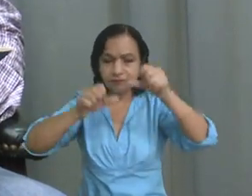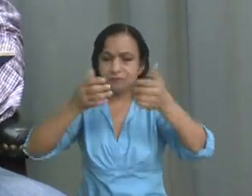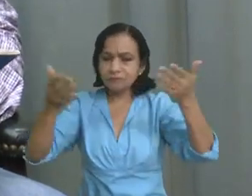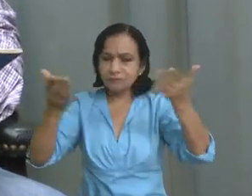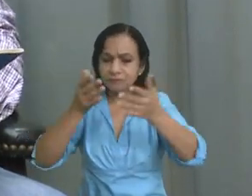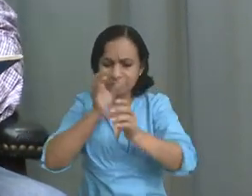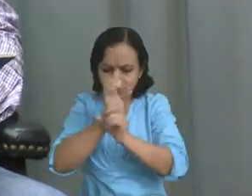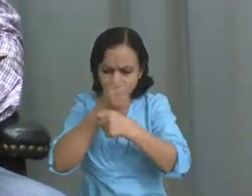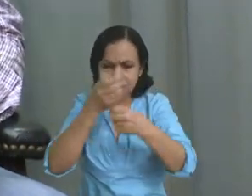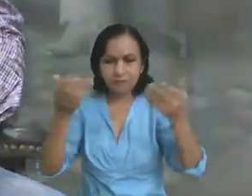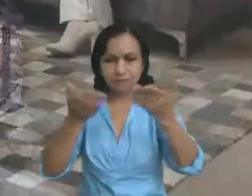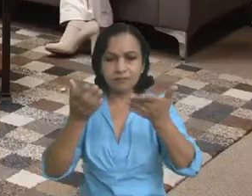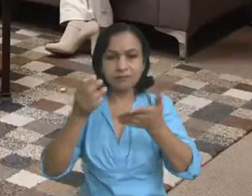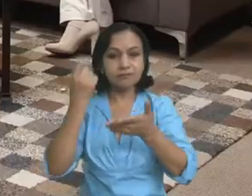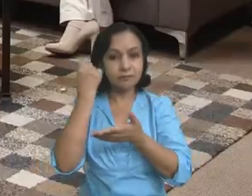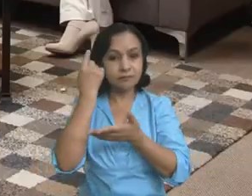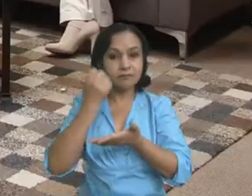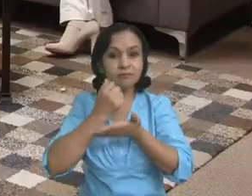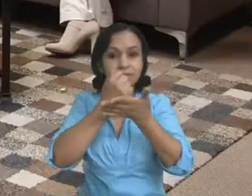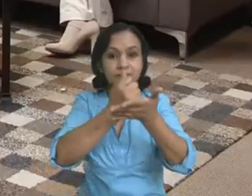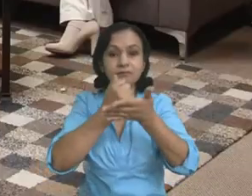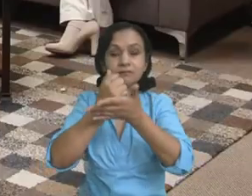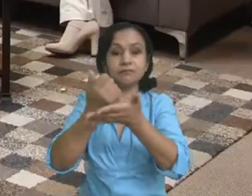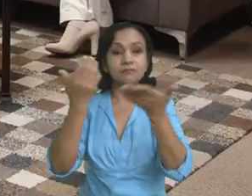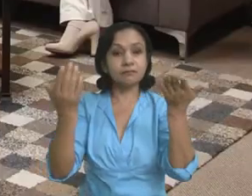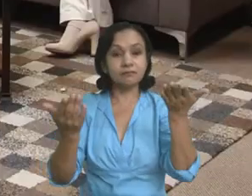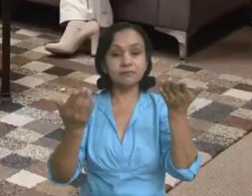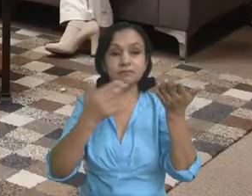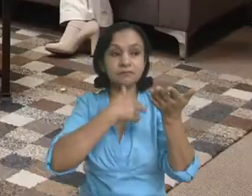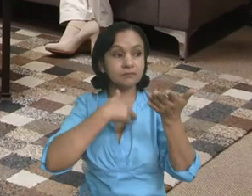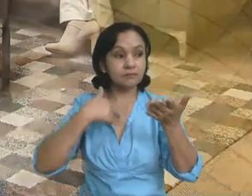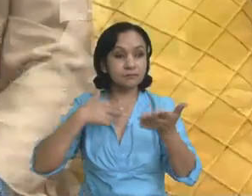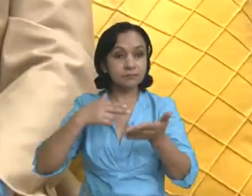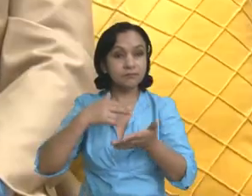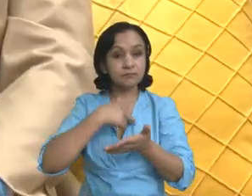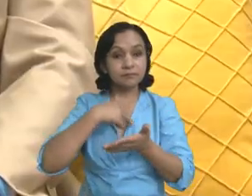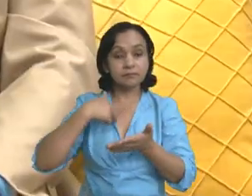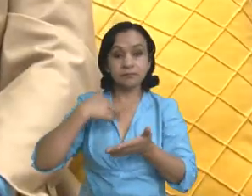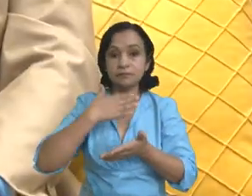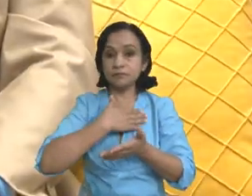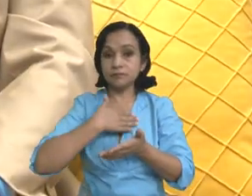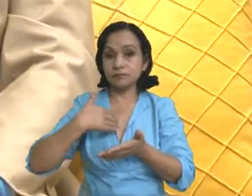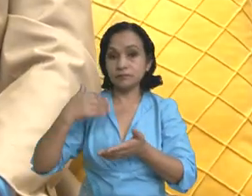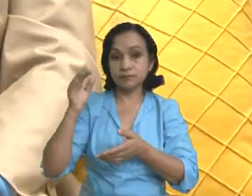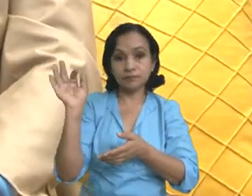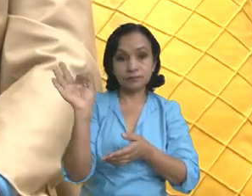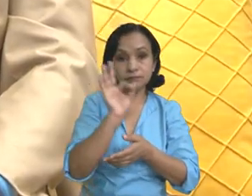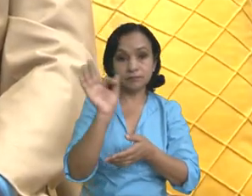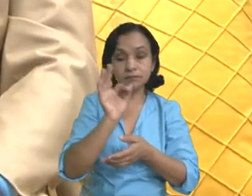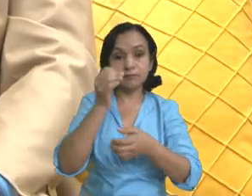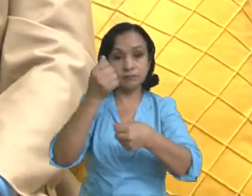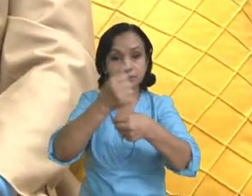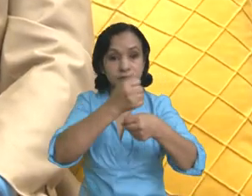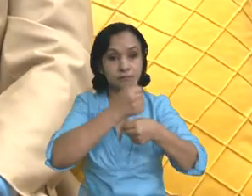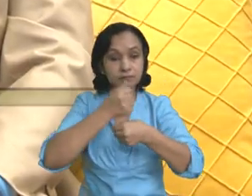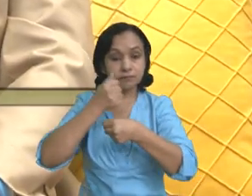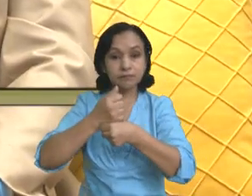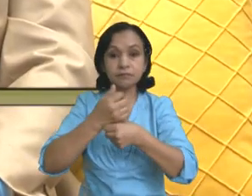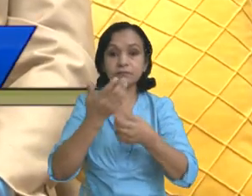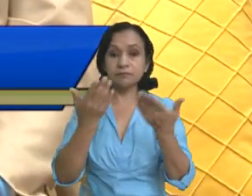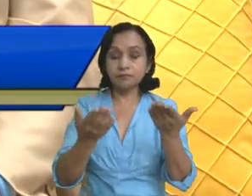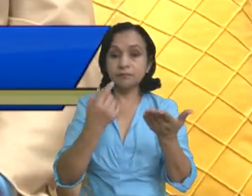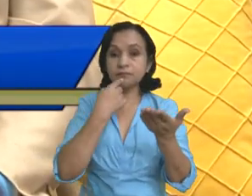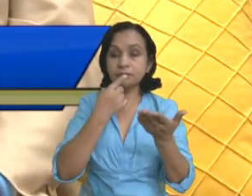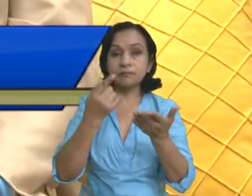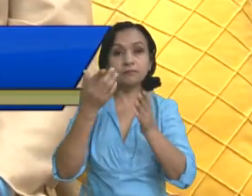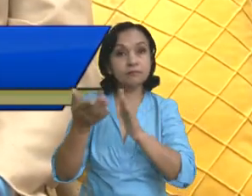esta solidaridad? Bueno, sencillamente hacer es la mejor manera de decir, y así lo aprendimos de nuestro